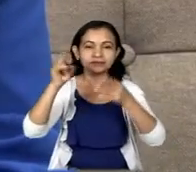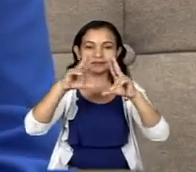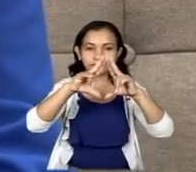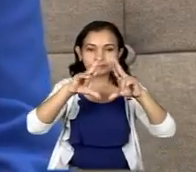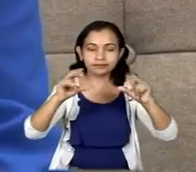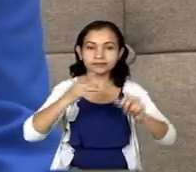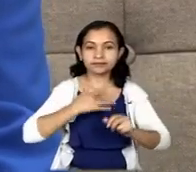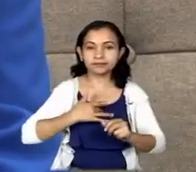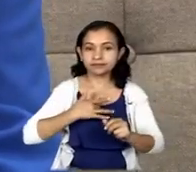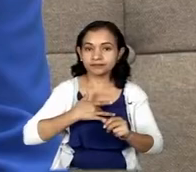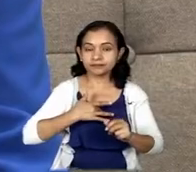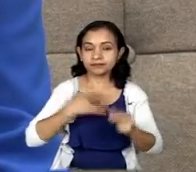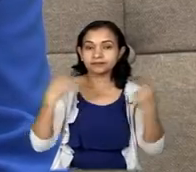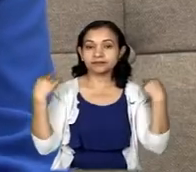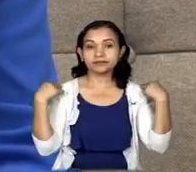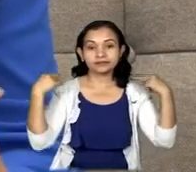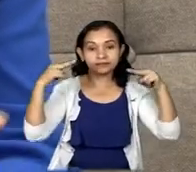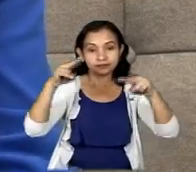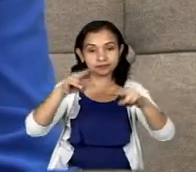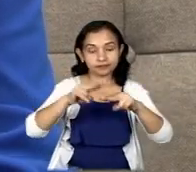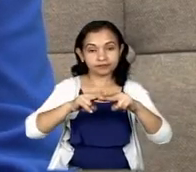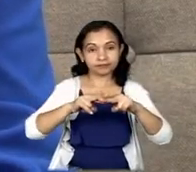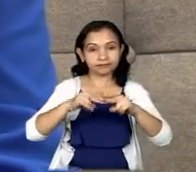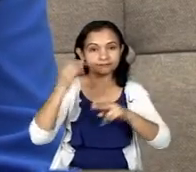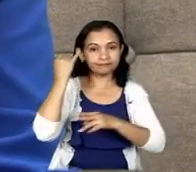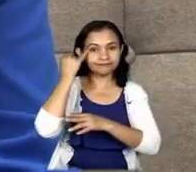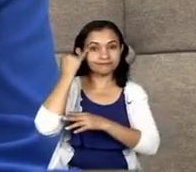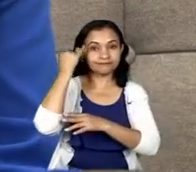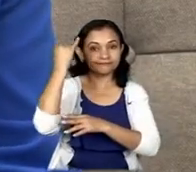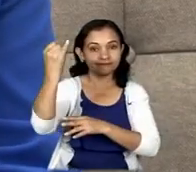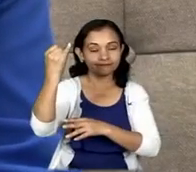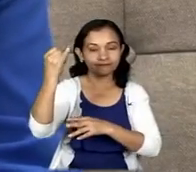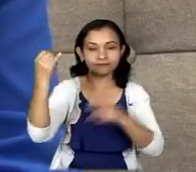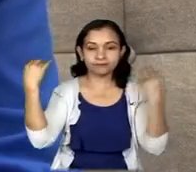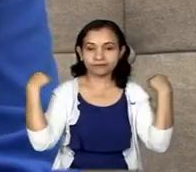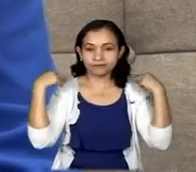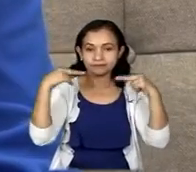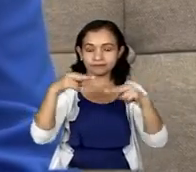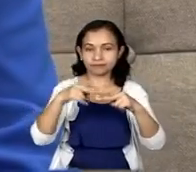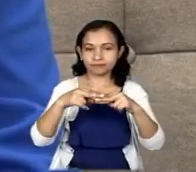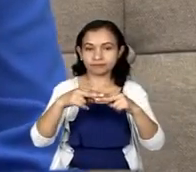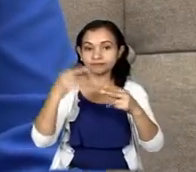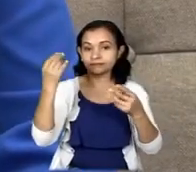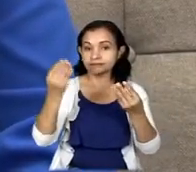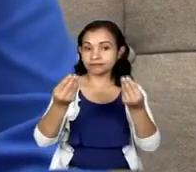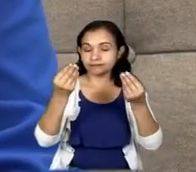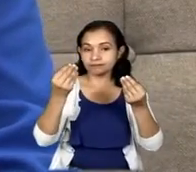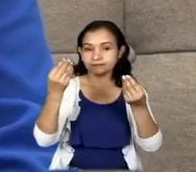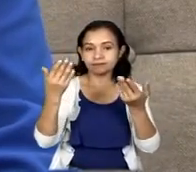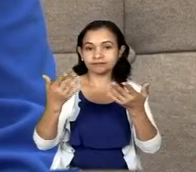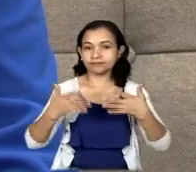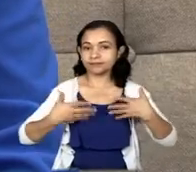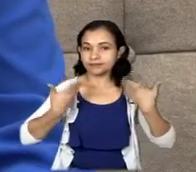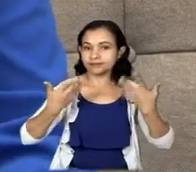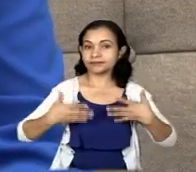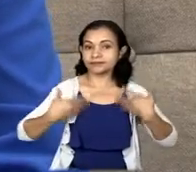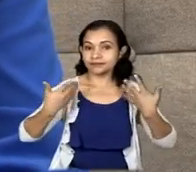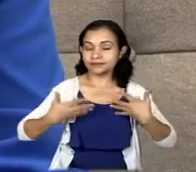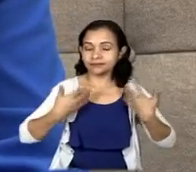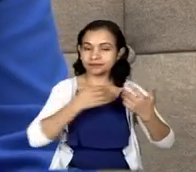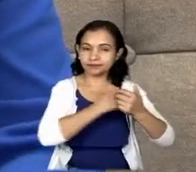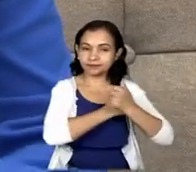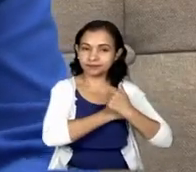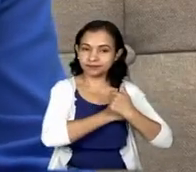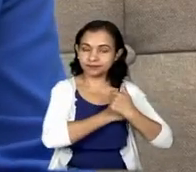nosotros? Necesitamos docentes emprendedores, docentes creativos, docentes entusiasmados, llenos de